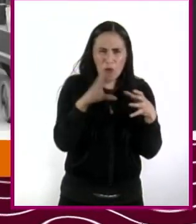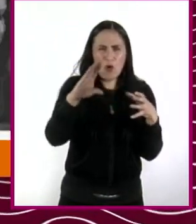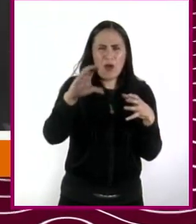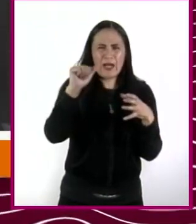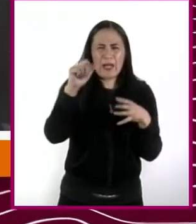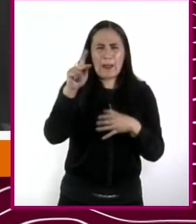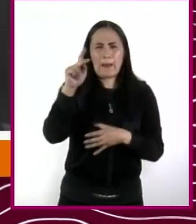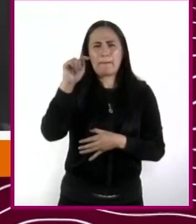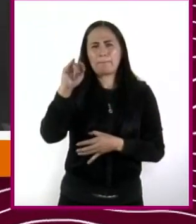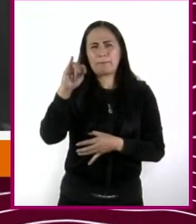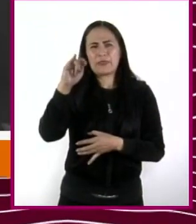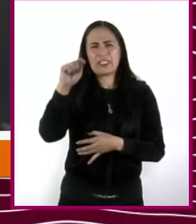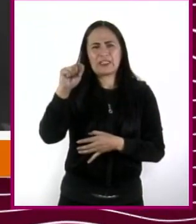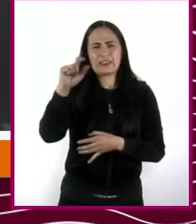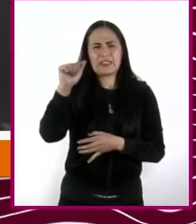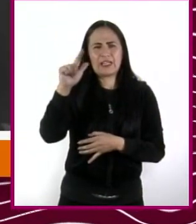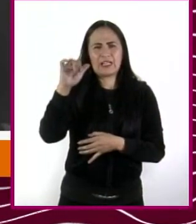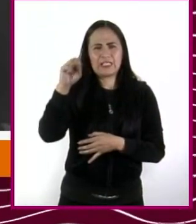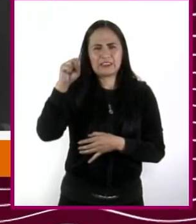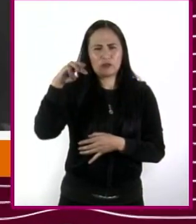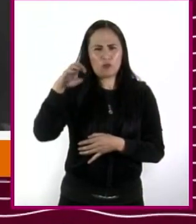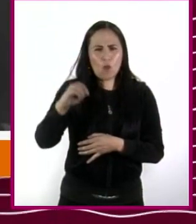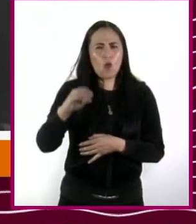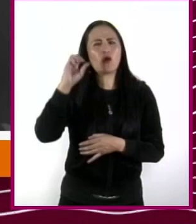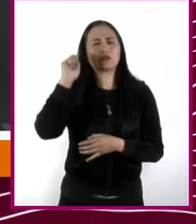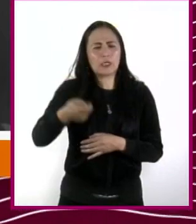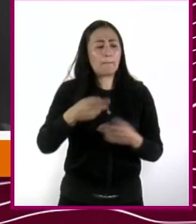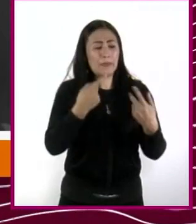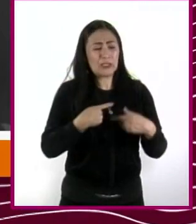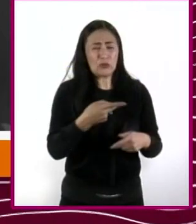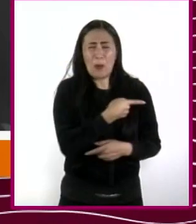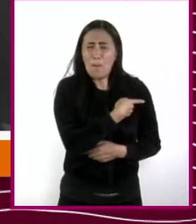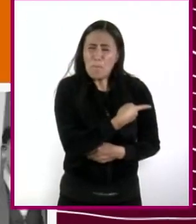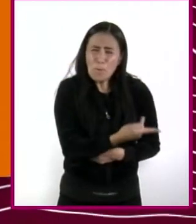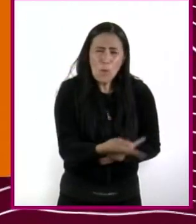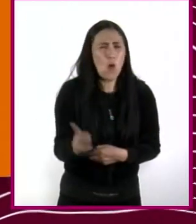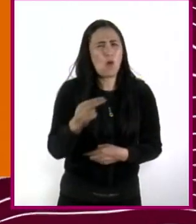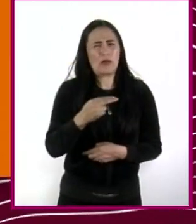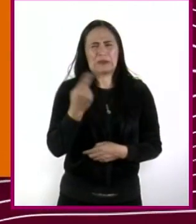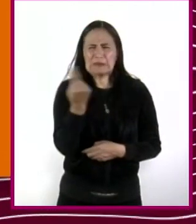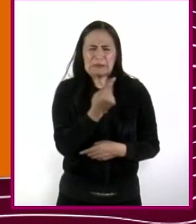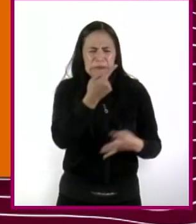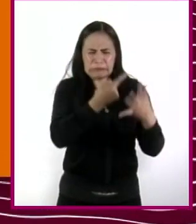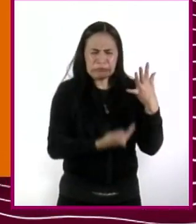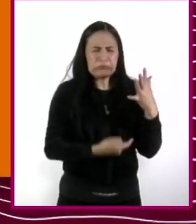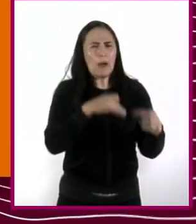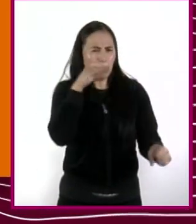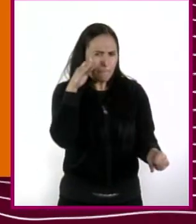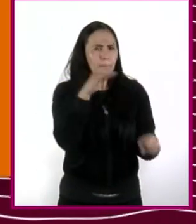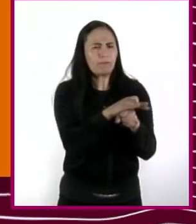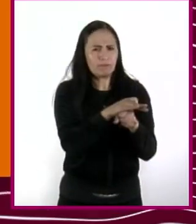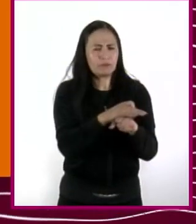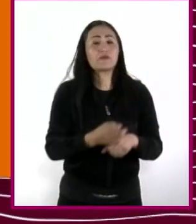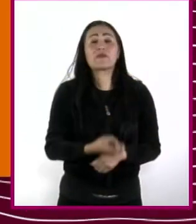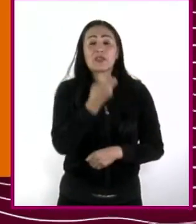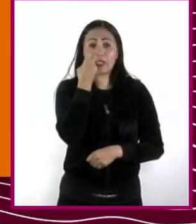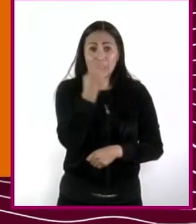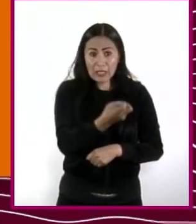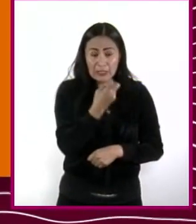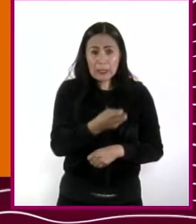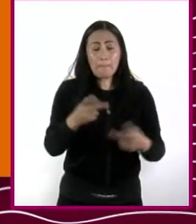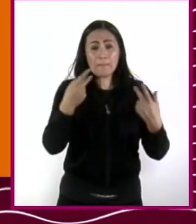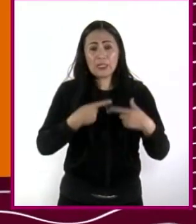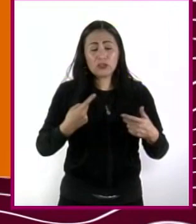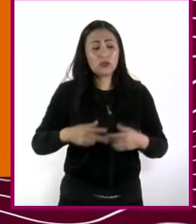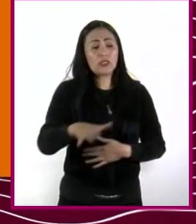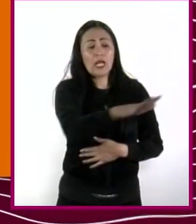decir, se buscó proteger a los más pobres y necesitados. Y fue precisamente esa gran parte de la